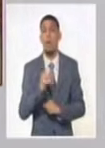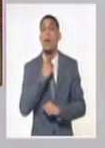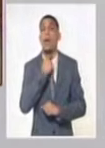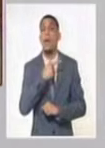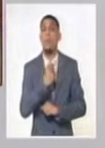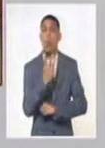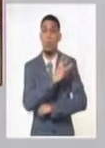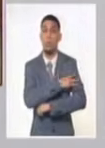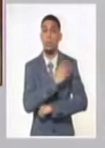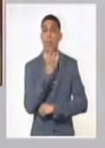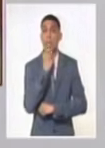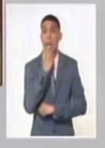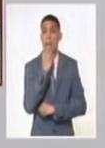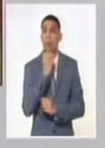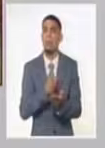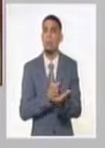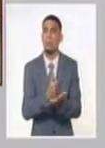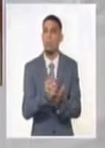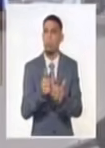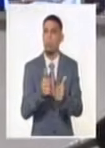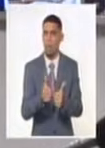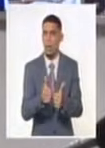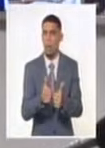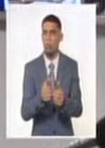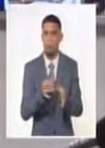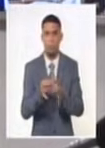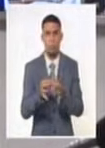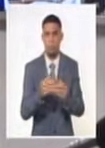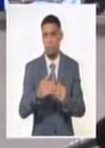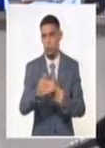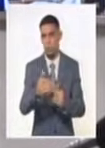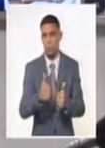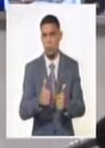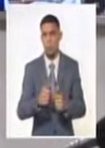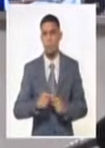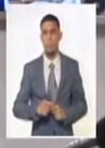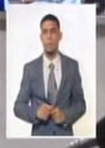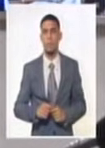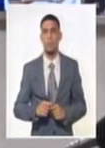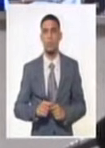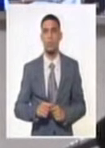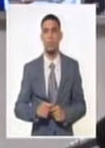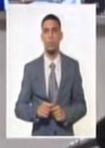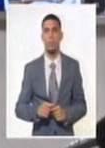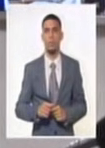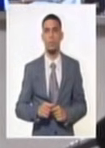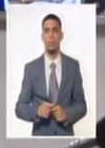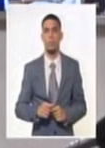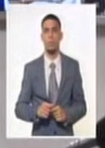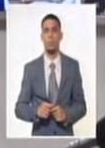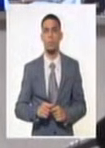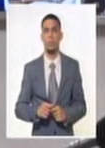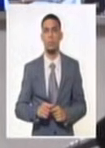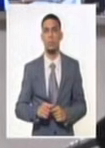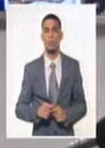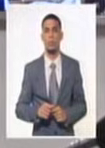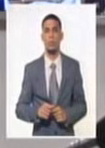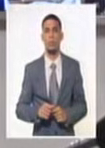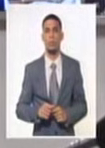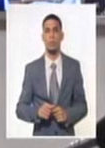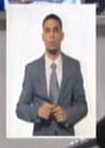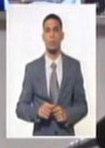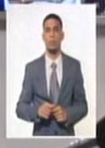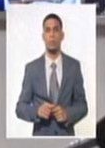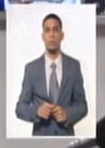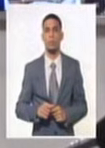podido mantenerse en las condiciones prácticamente muy similares a las que tenía antes de esta etapa, de modo que también, aunque